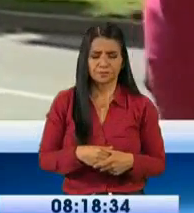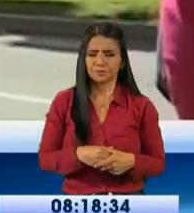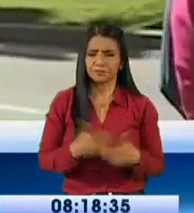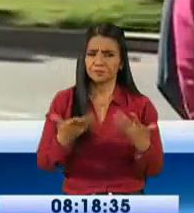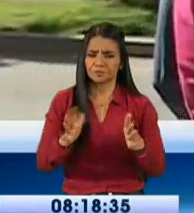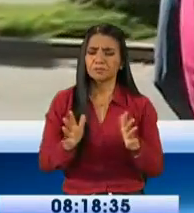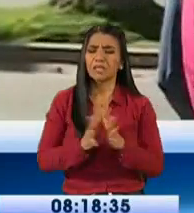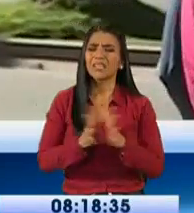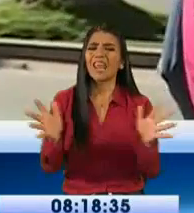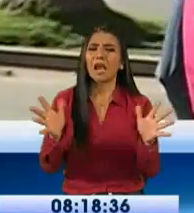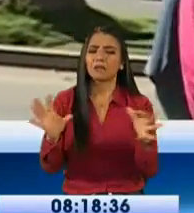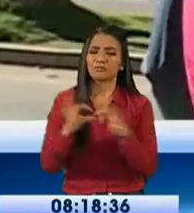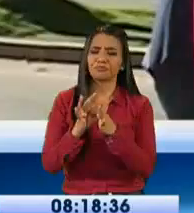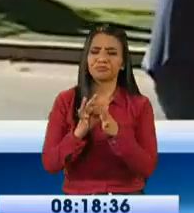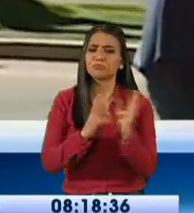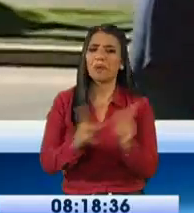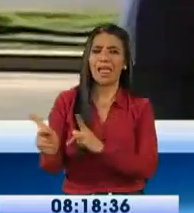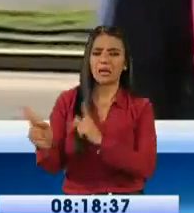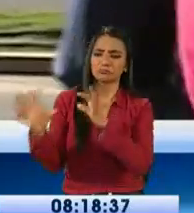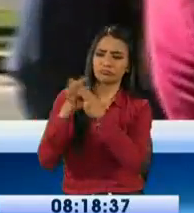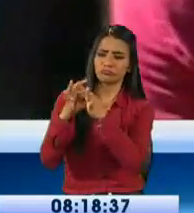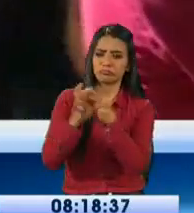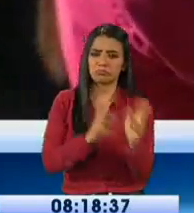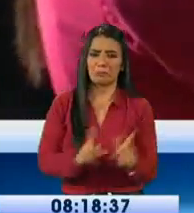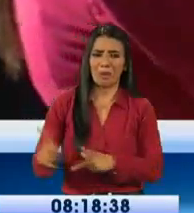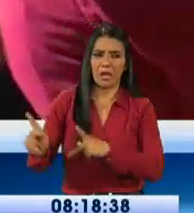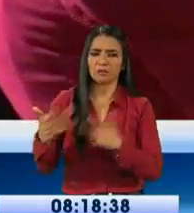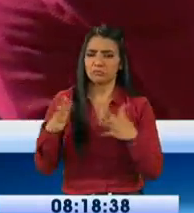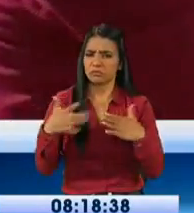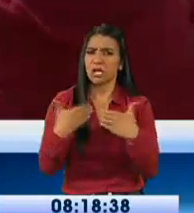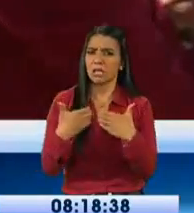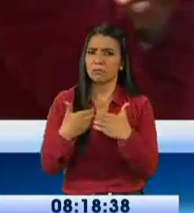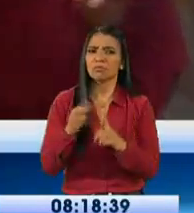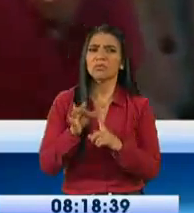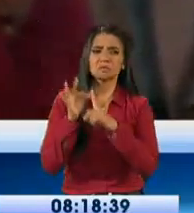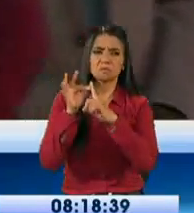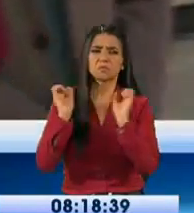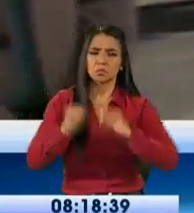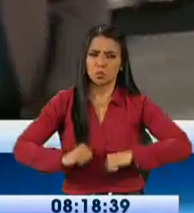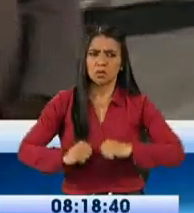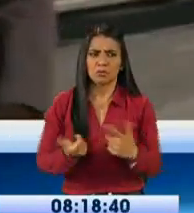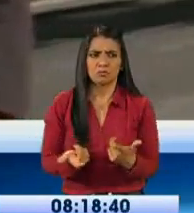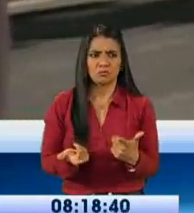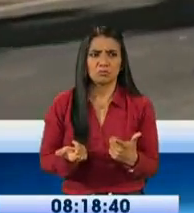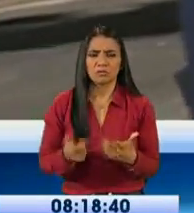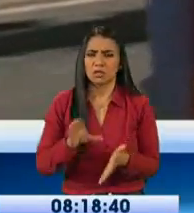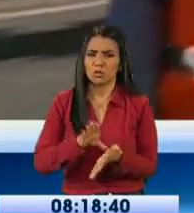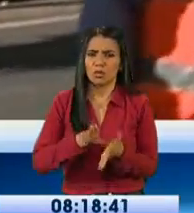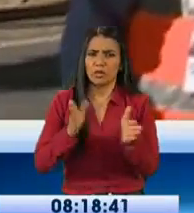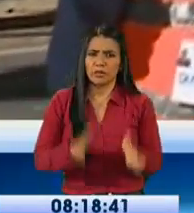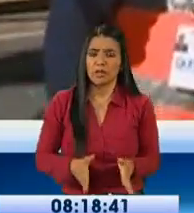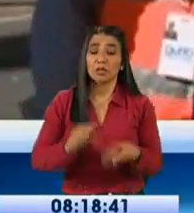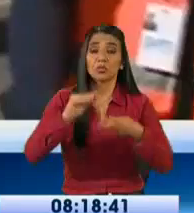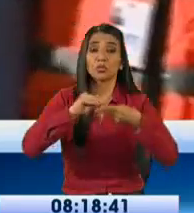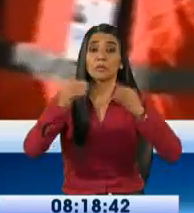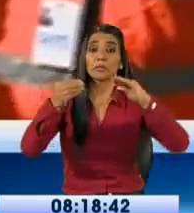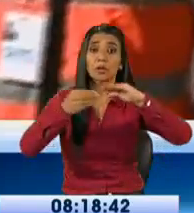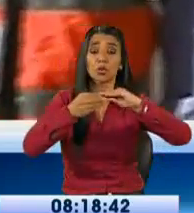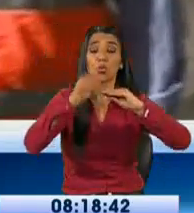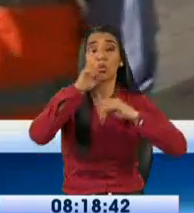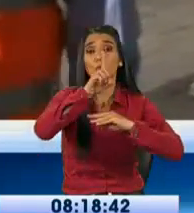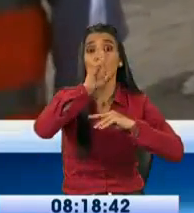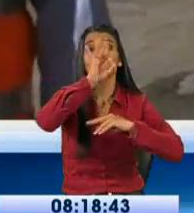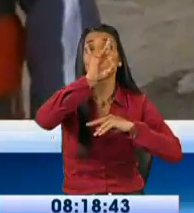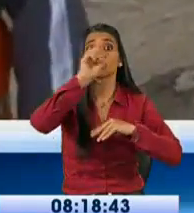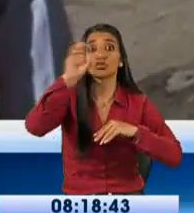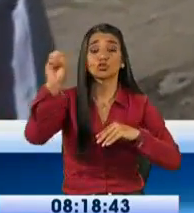general trabajamos planificadamente, ¿no? Y tenemos equipos para atender las demandas de la ciudadanía. Repito, el número de la EMOB es el